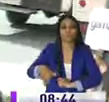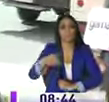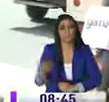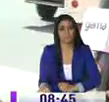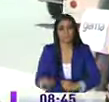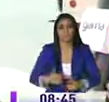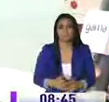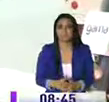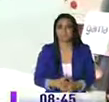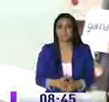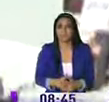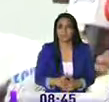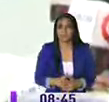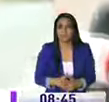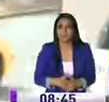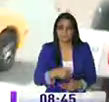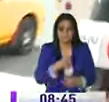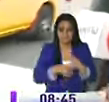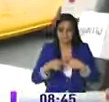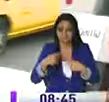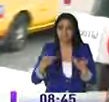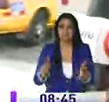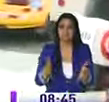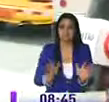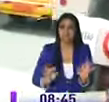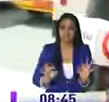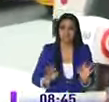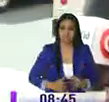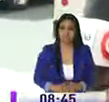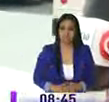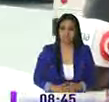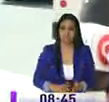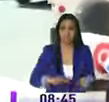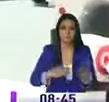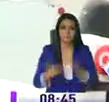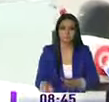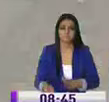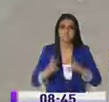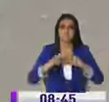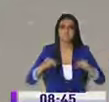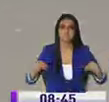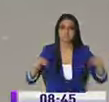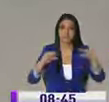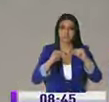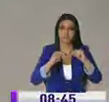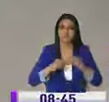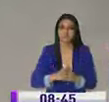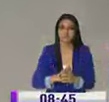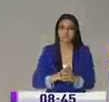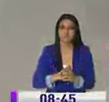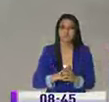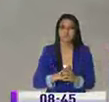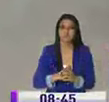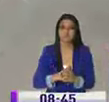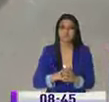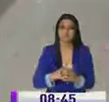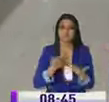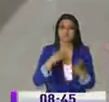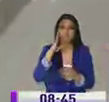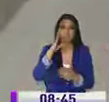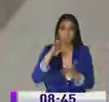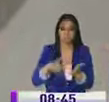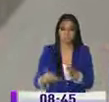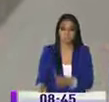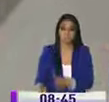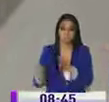una huella de violencia es una cuarta natural el cuerpo fue levantado por medicina legal tras lo cual